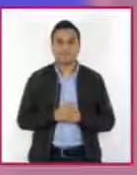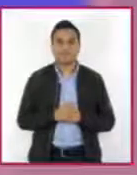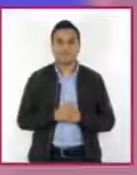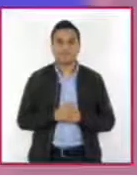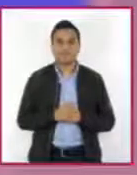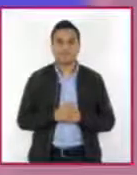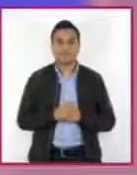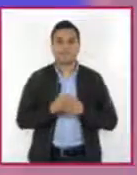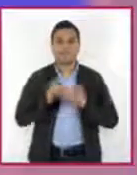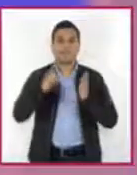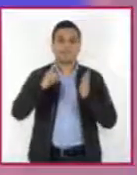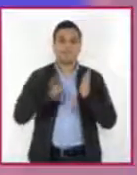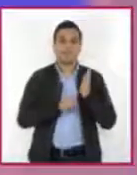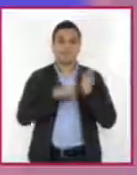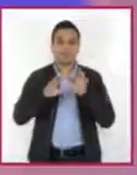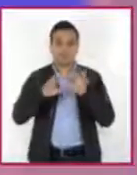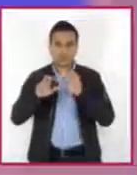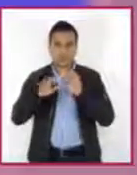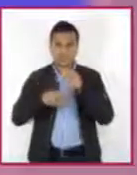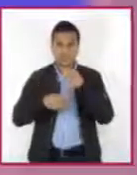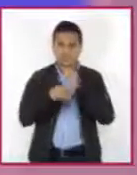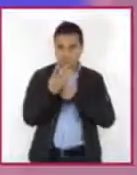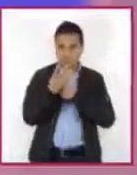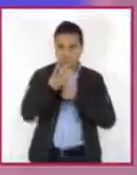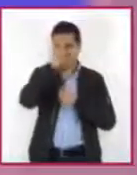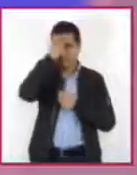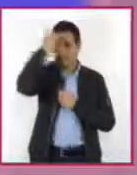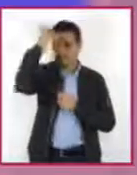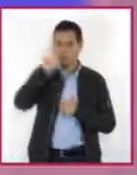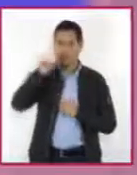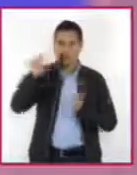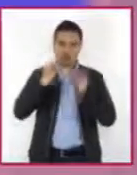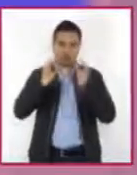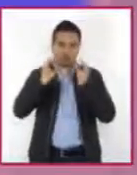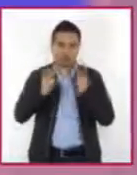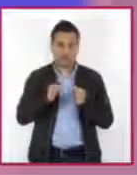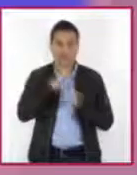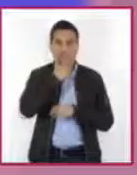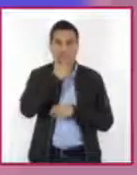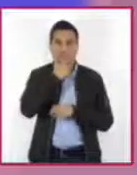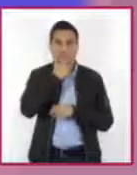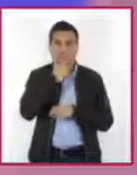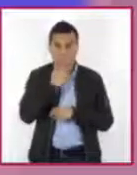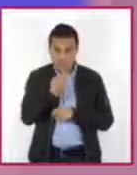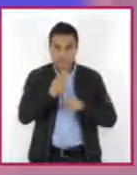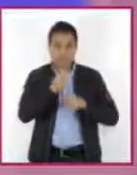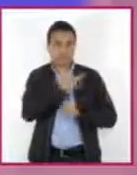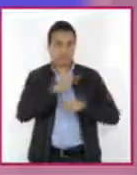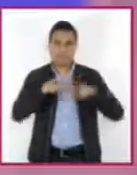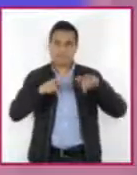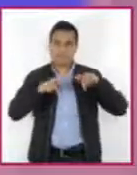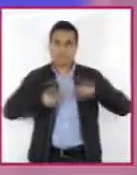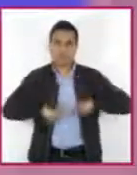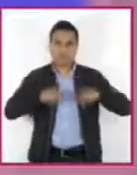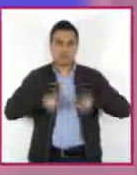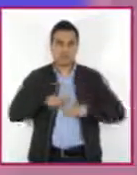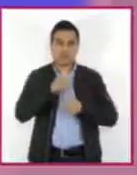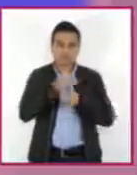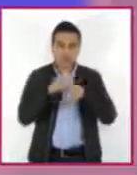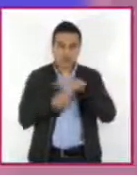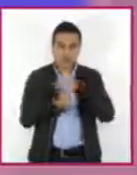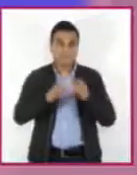de 1814 en Inglaterra que revolucionó el traslado de personas y de mercancías por su